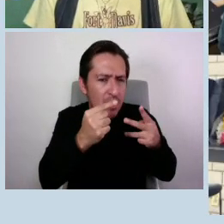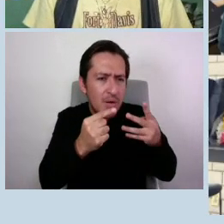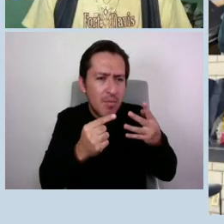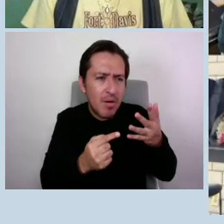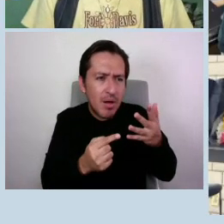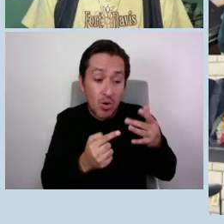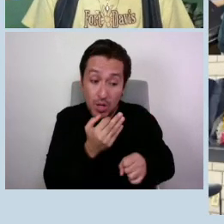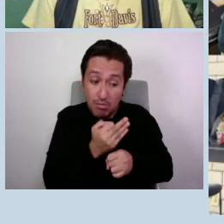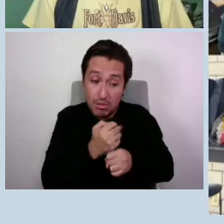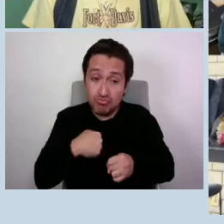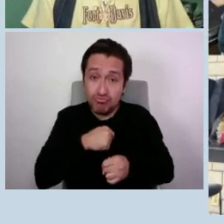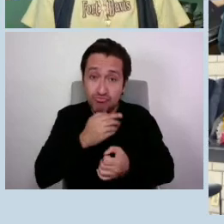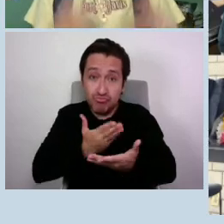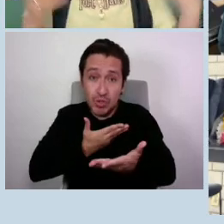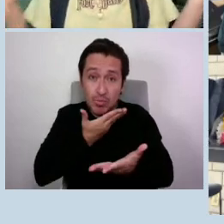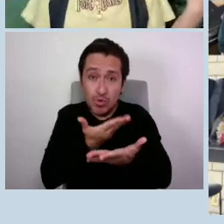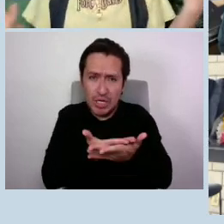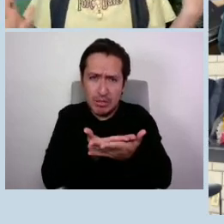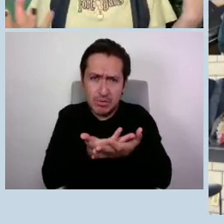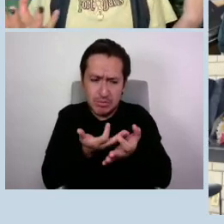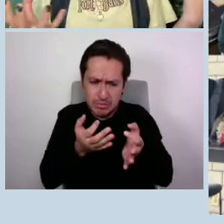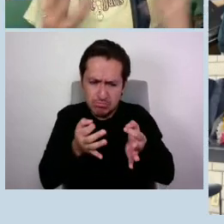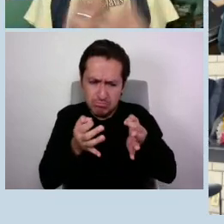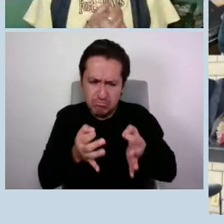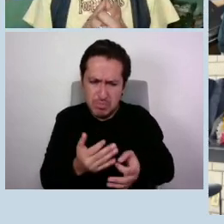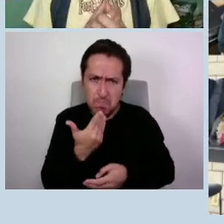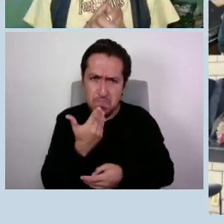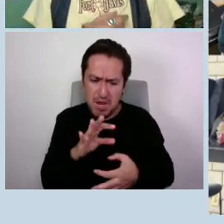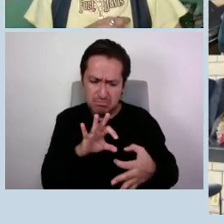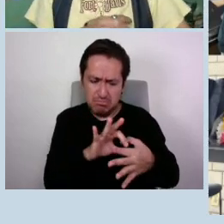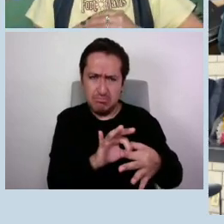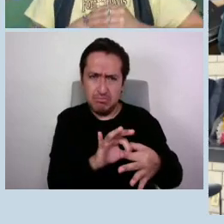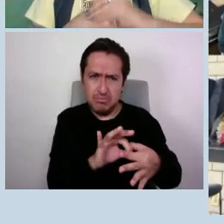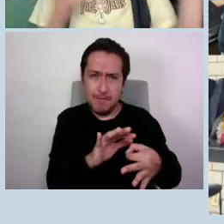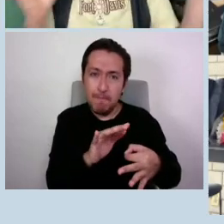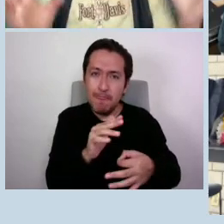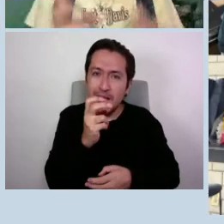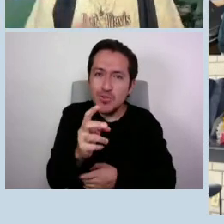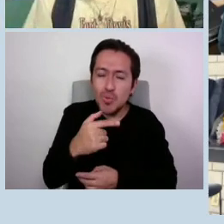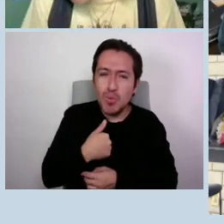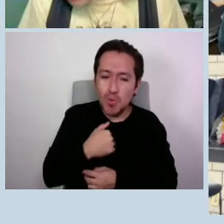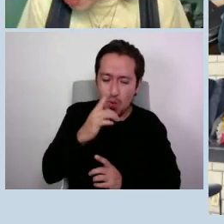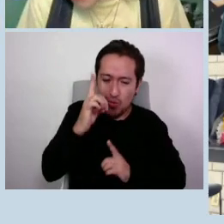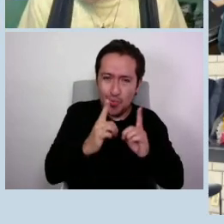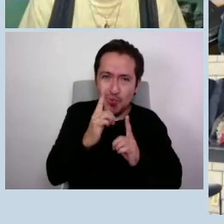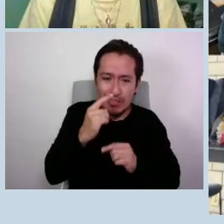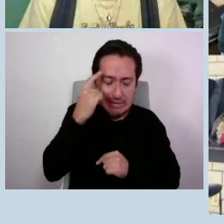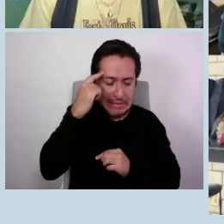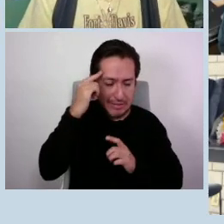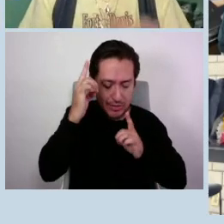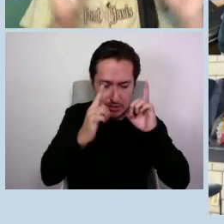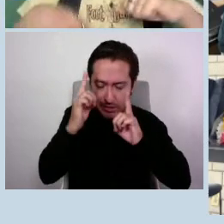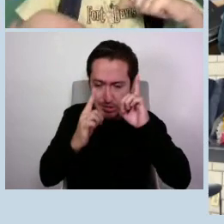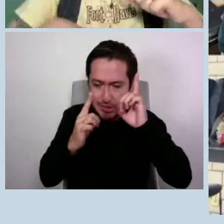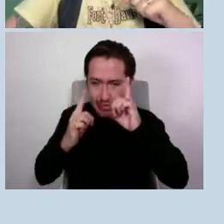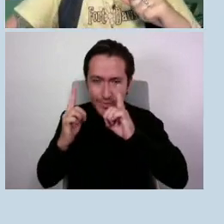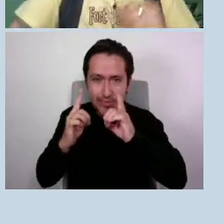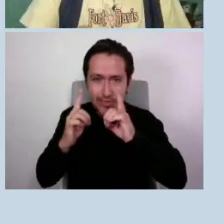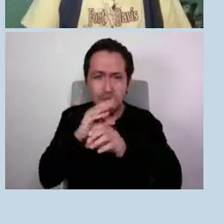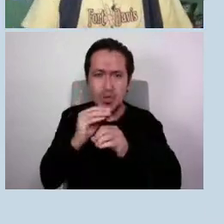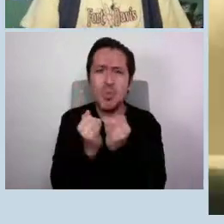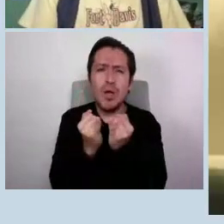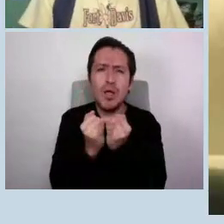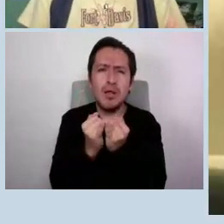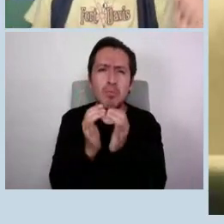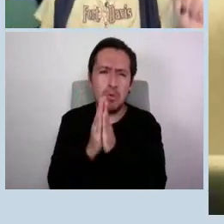momento entonces para mí eso fueron eh preguntas que vinieron a revolucionar mi cabeza completamente Memo igual si podemos